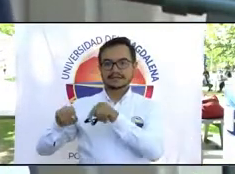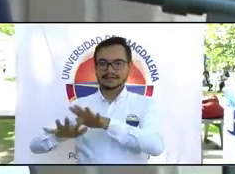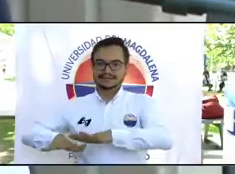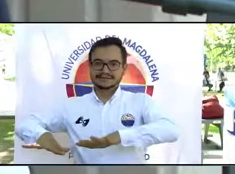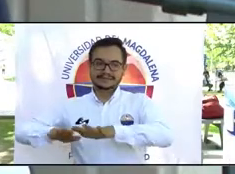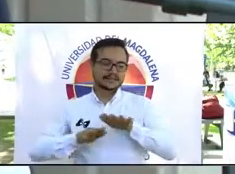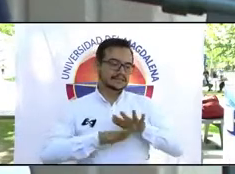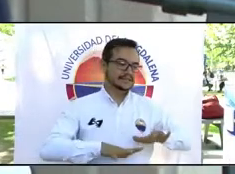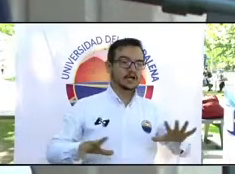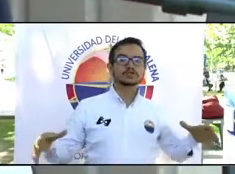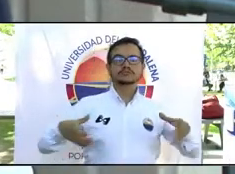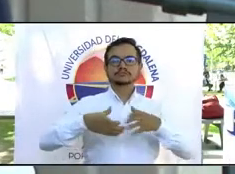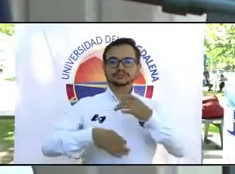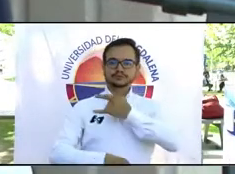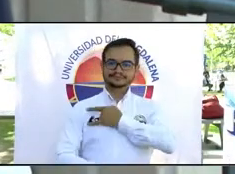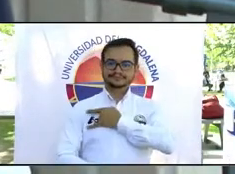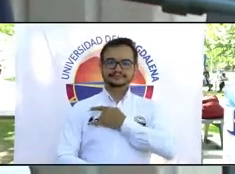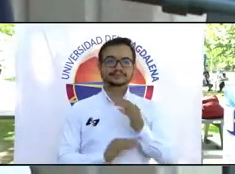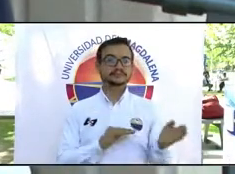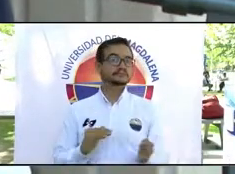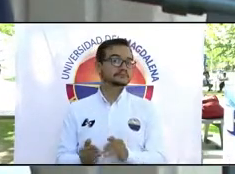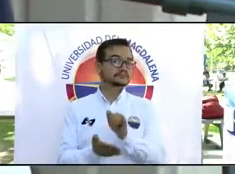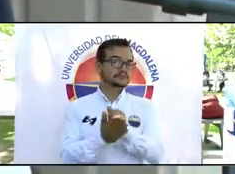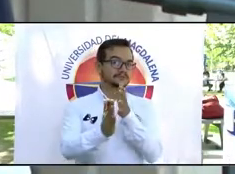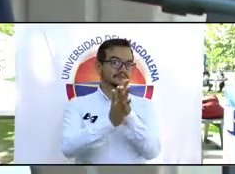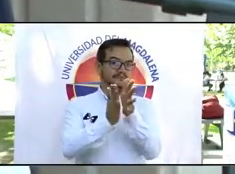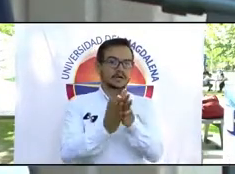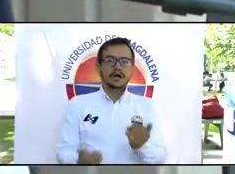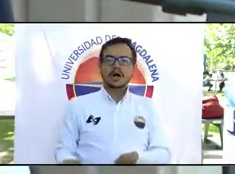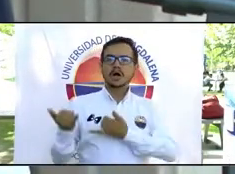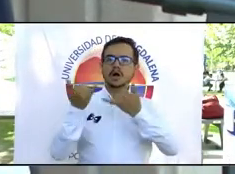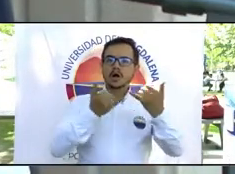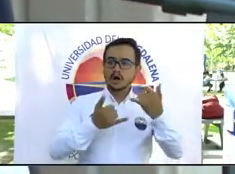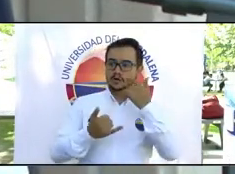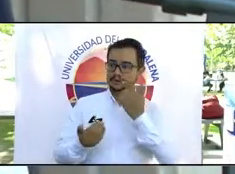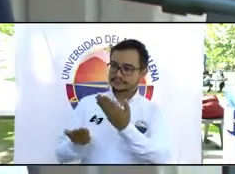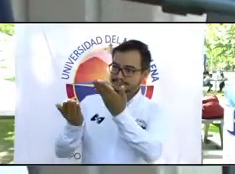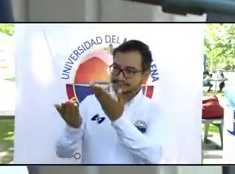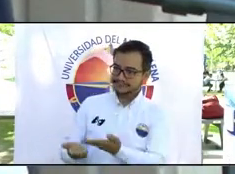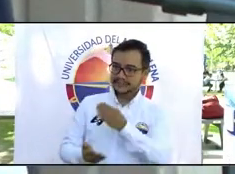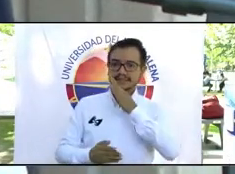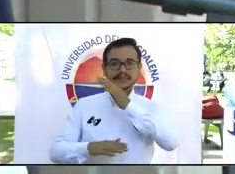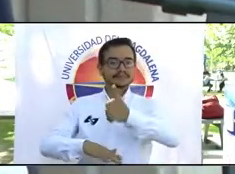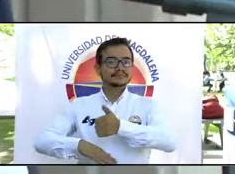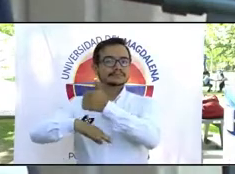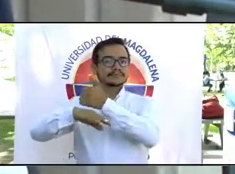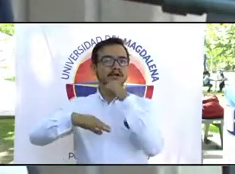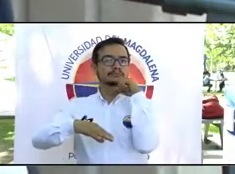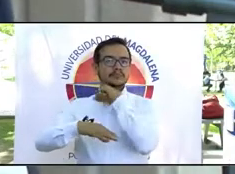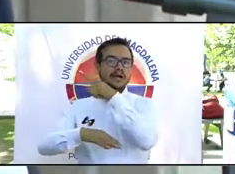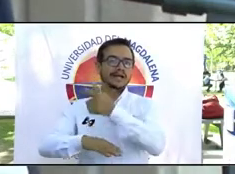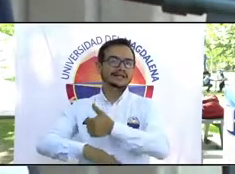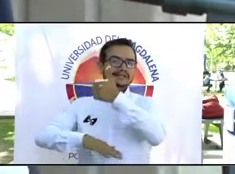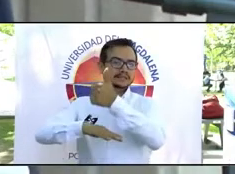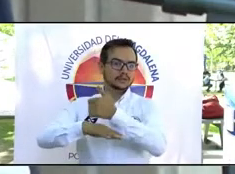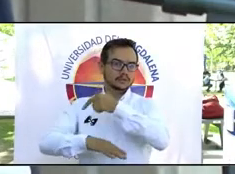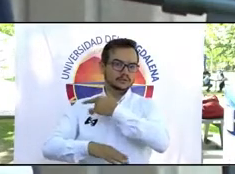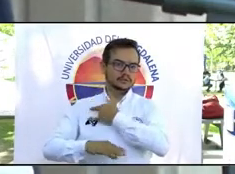odontológica universitaria. Dicho esto, nos permitimos saludar al doctor Pablo Vera Salazar, rector de la Universidad del